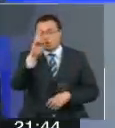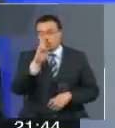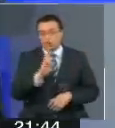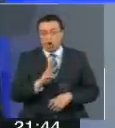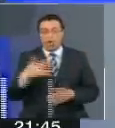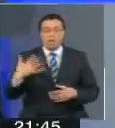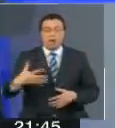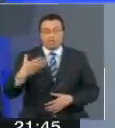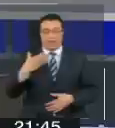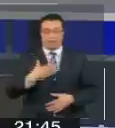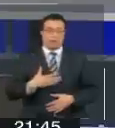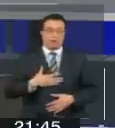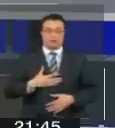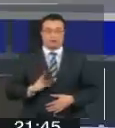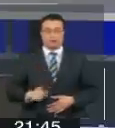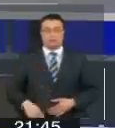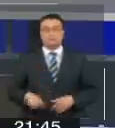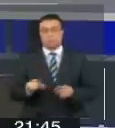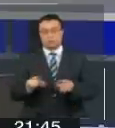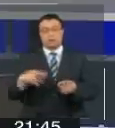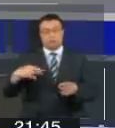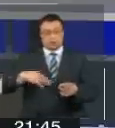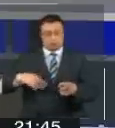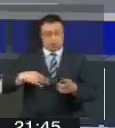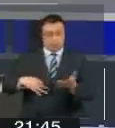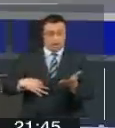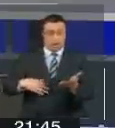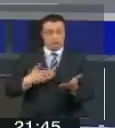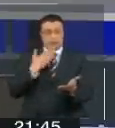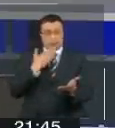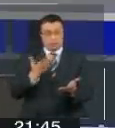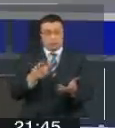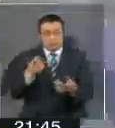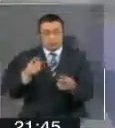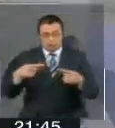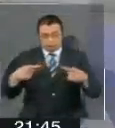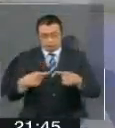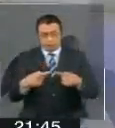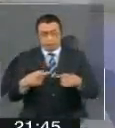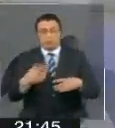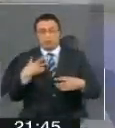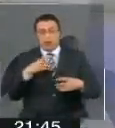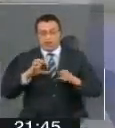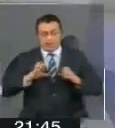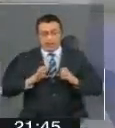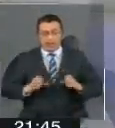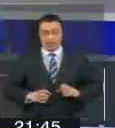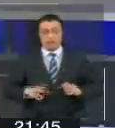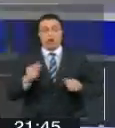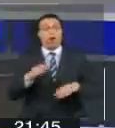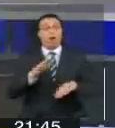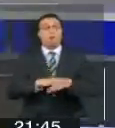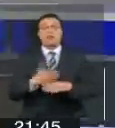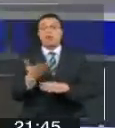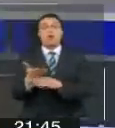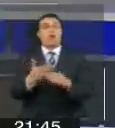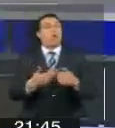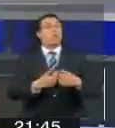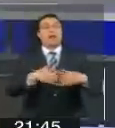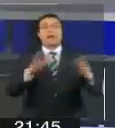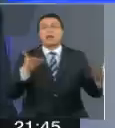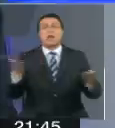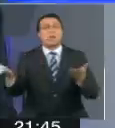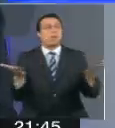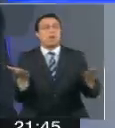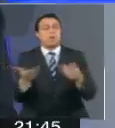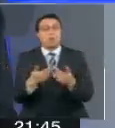Sí, pero como ciudadana también. ¿Hay un conflicto ético no en pedir plata, o la plata se puede pedir a cualquiera siendo político?